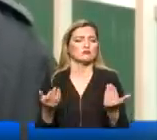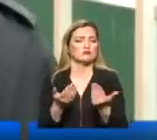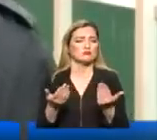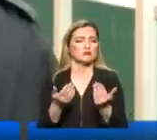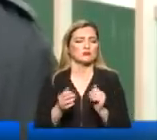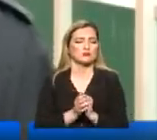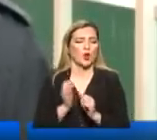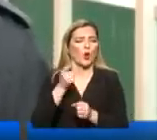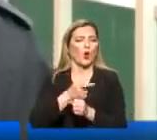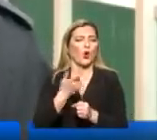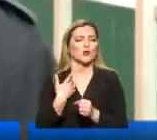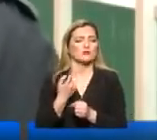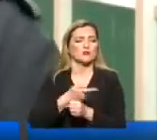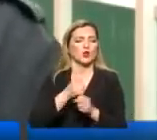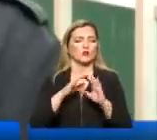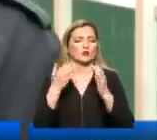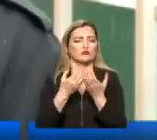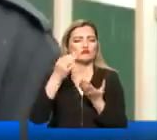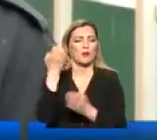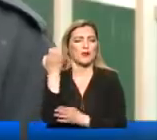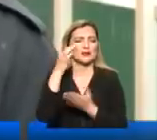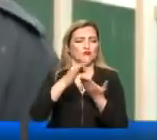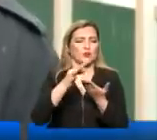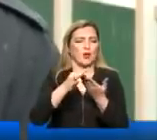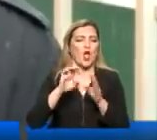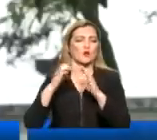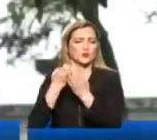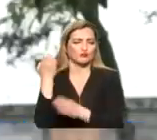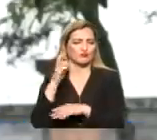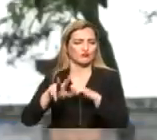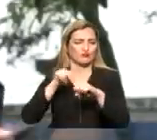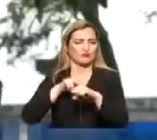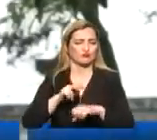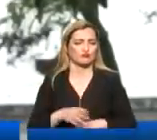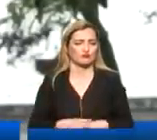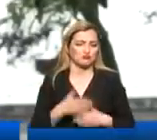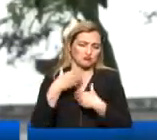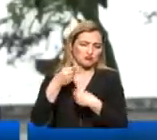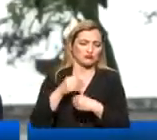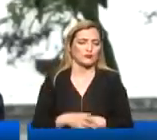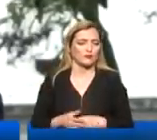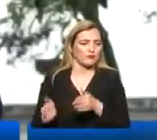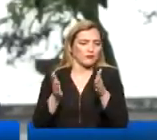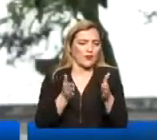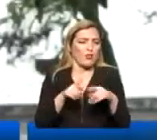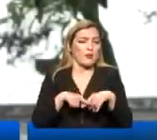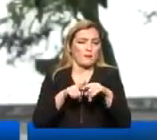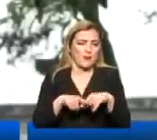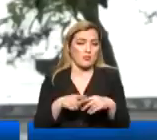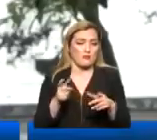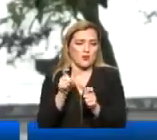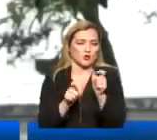lineamientos que damos de parte del COE, tanto cantonal como nacional. Bien, pues como lo escuchamos, todo dependerá